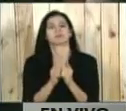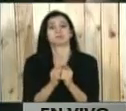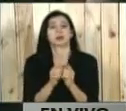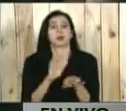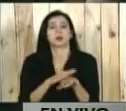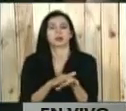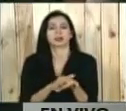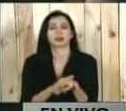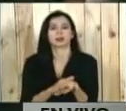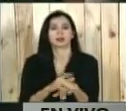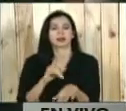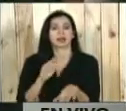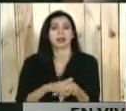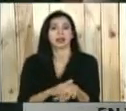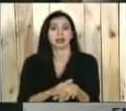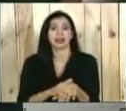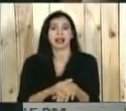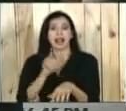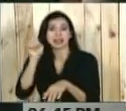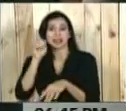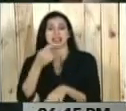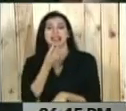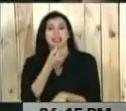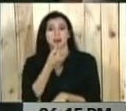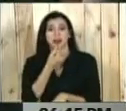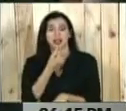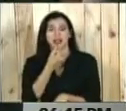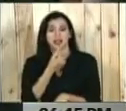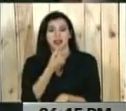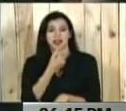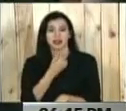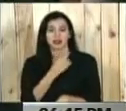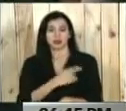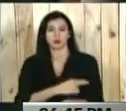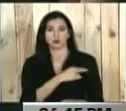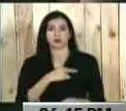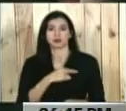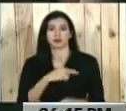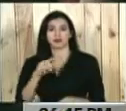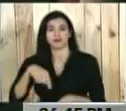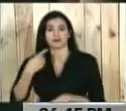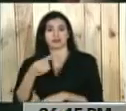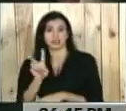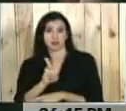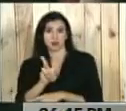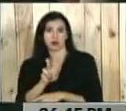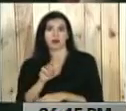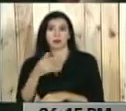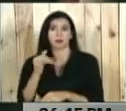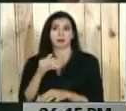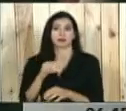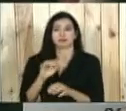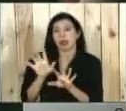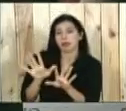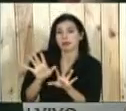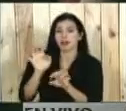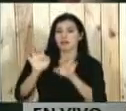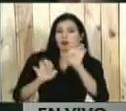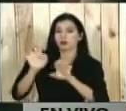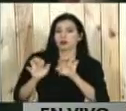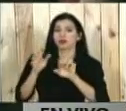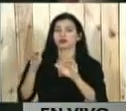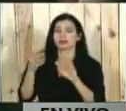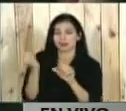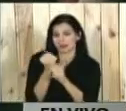colación porque ese examen periódico universal que va a presentar nuestro país mañana... abona muchísimo en la